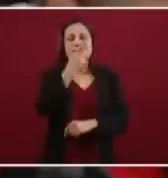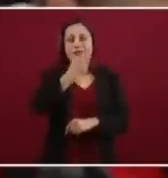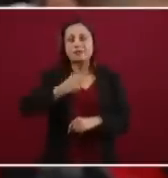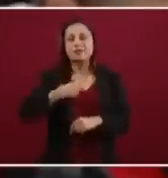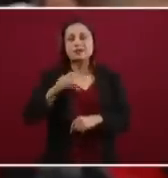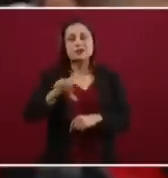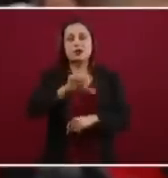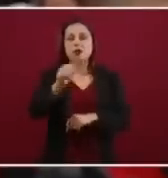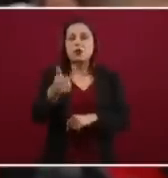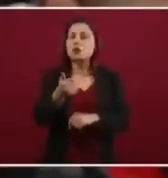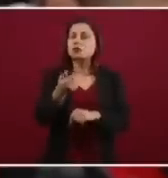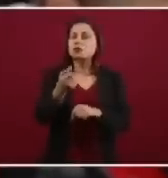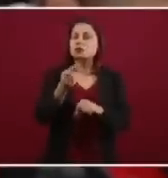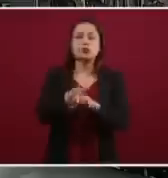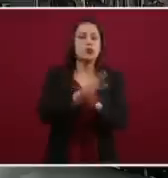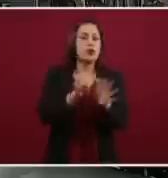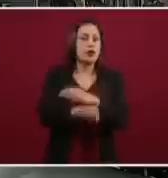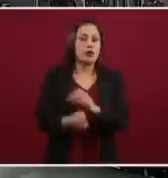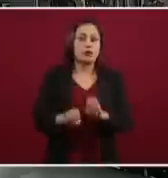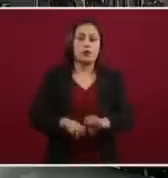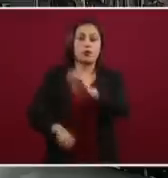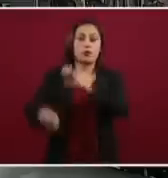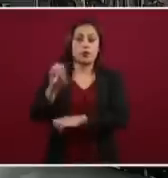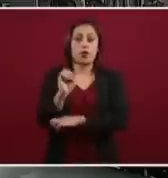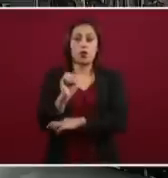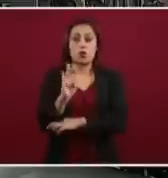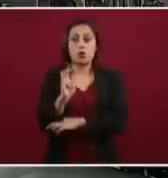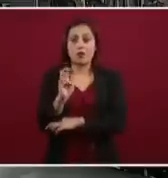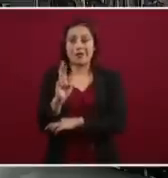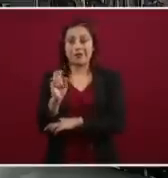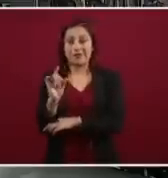etcétera. ¿Hay más exsecretarios